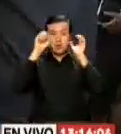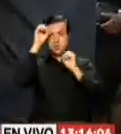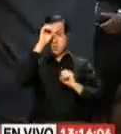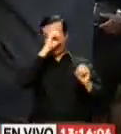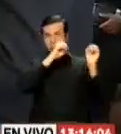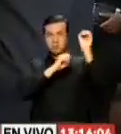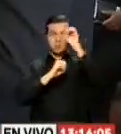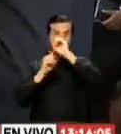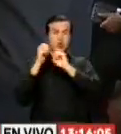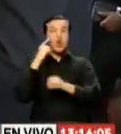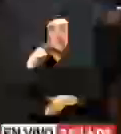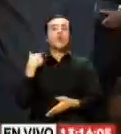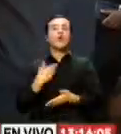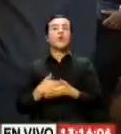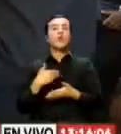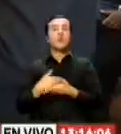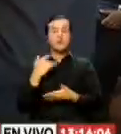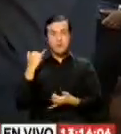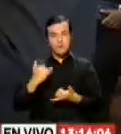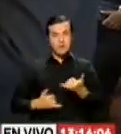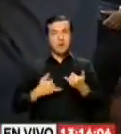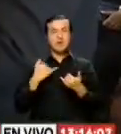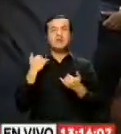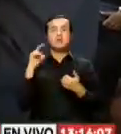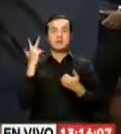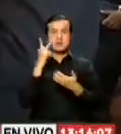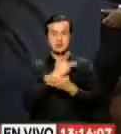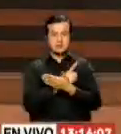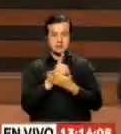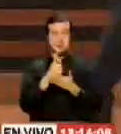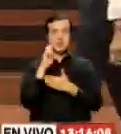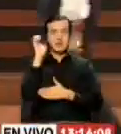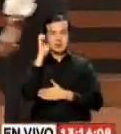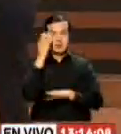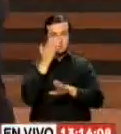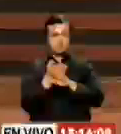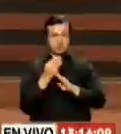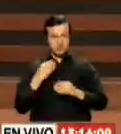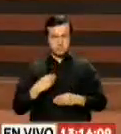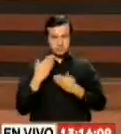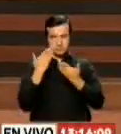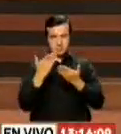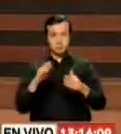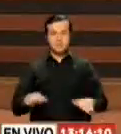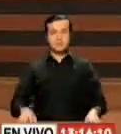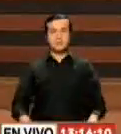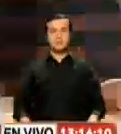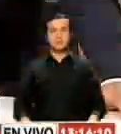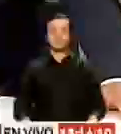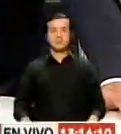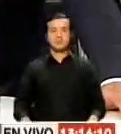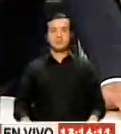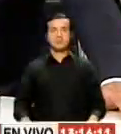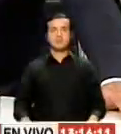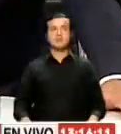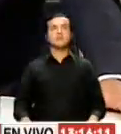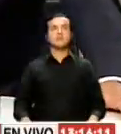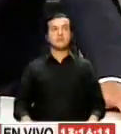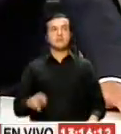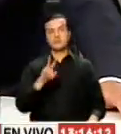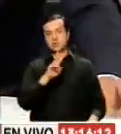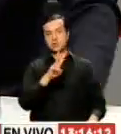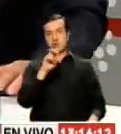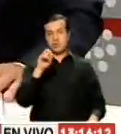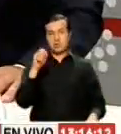observaciones. El documento final será presentado la tercera semana de enero. Olga Velasco, Telediario. Más de